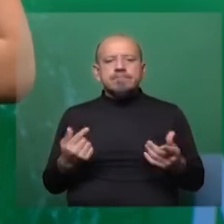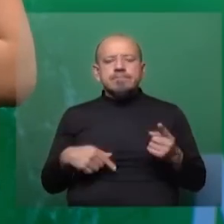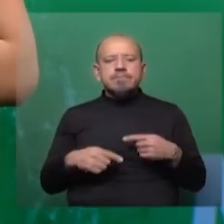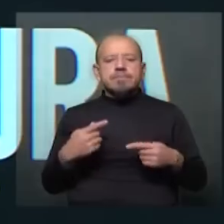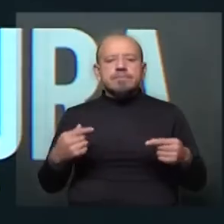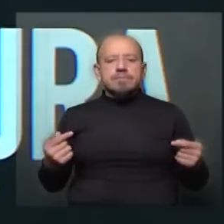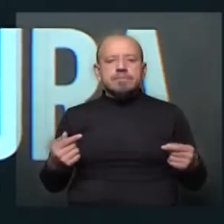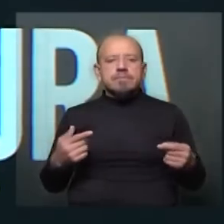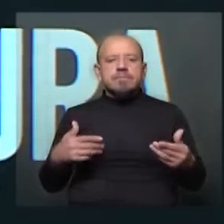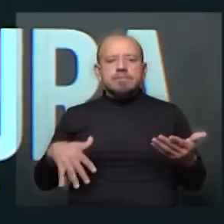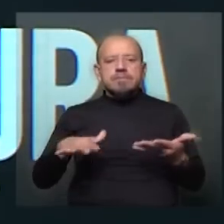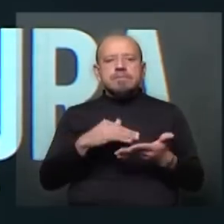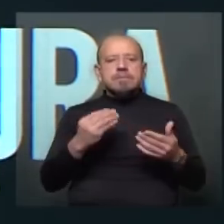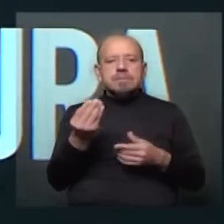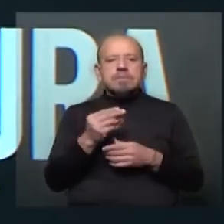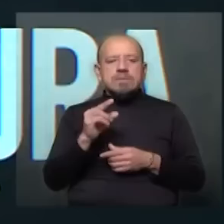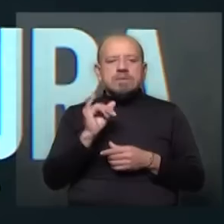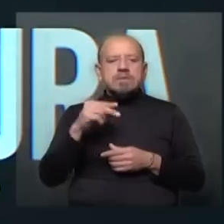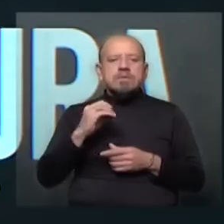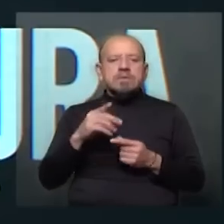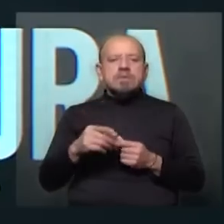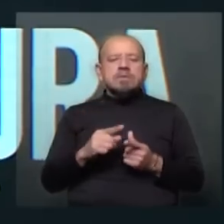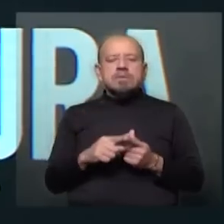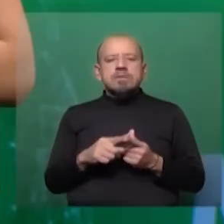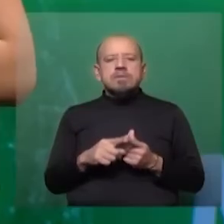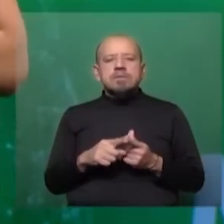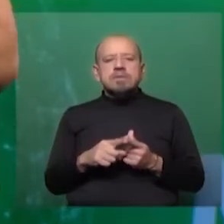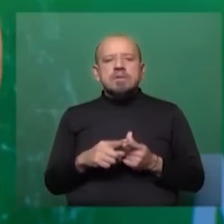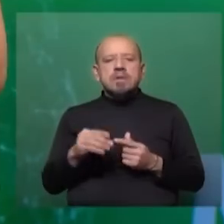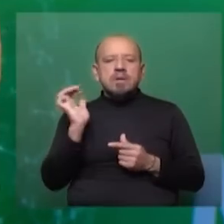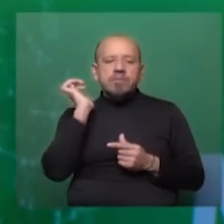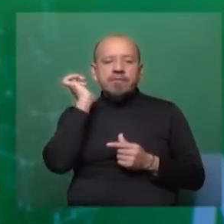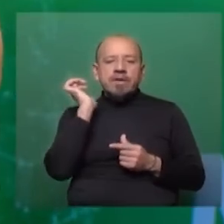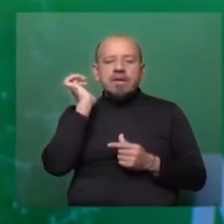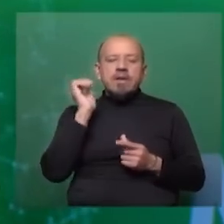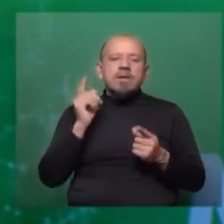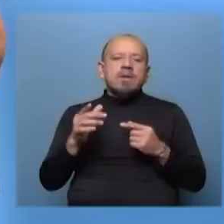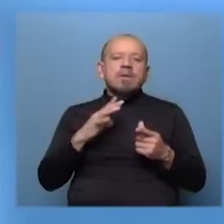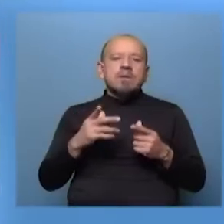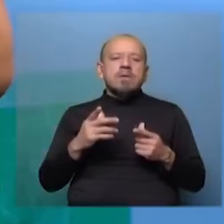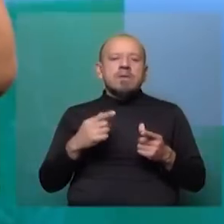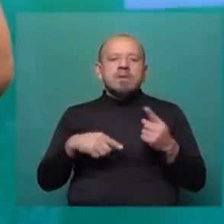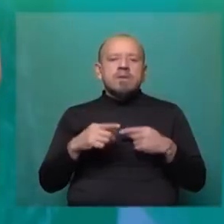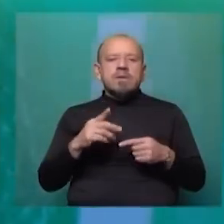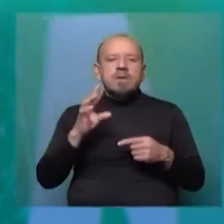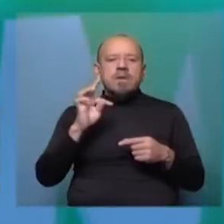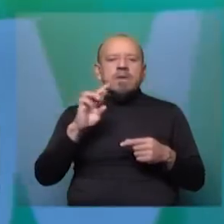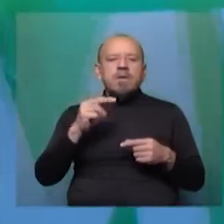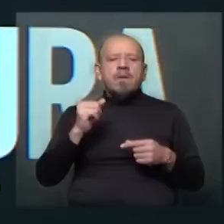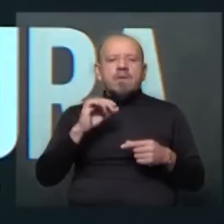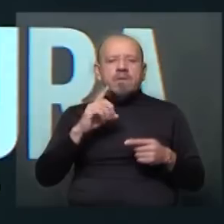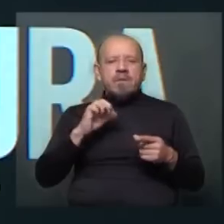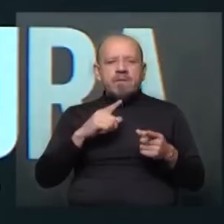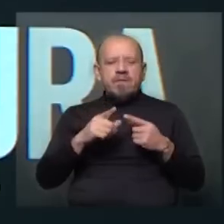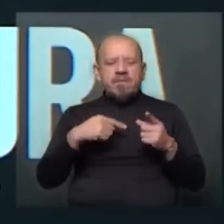pasando a su alrededor Ese fue quino no en Mafalda y después en otras cosas Está divina No yo no la vi pero me dan una ganas de verla más por ya por el tráiler y es parece que está divino es